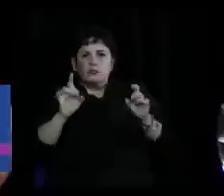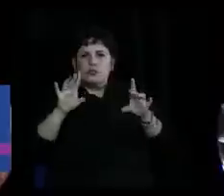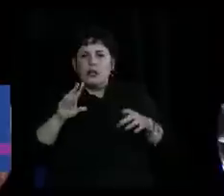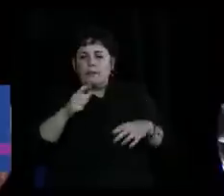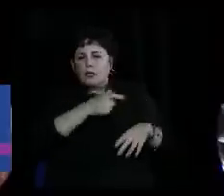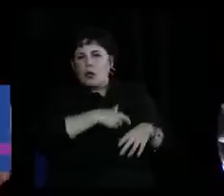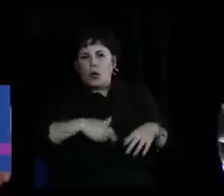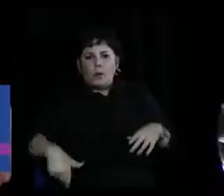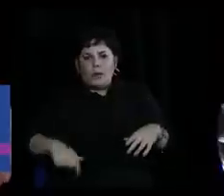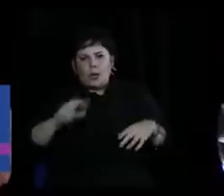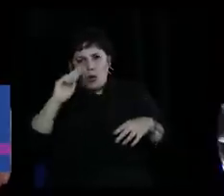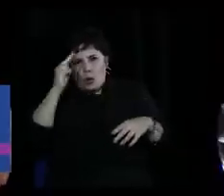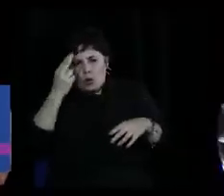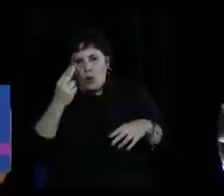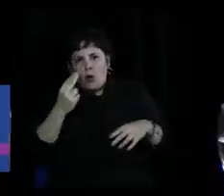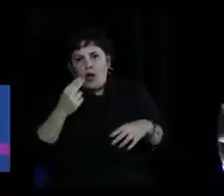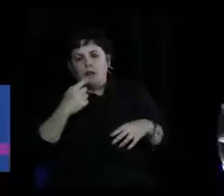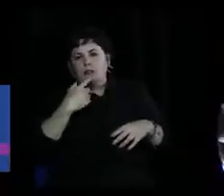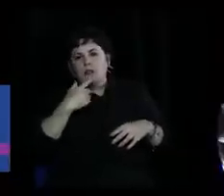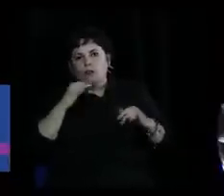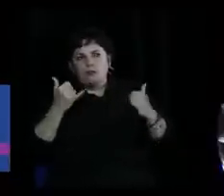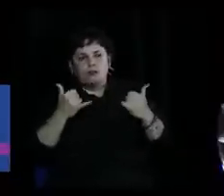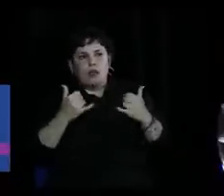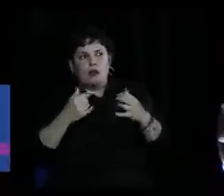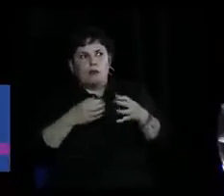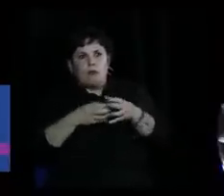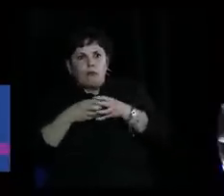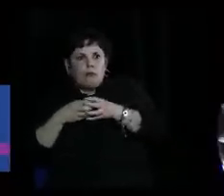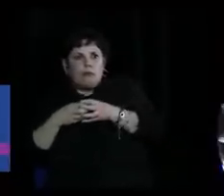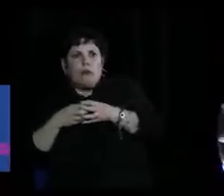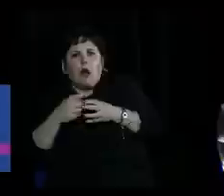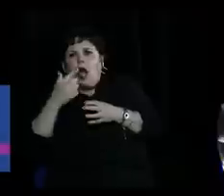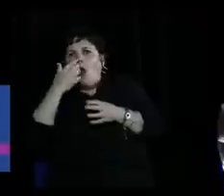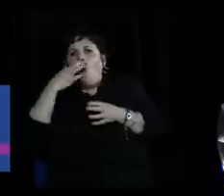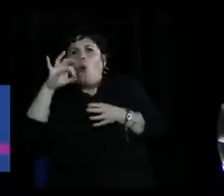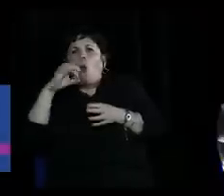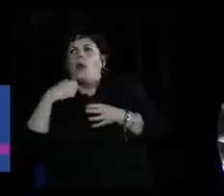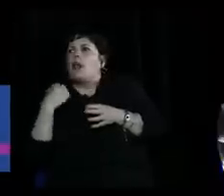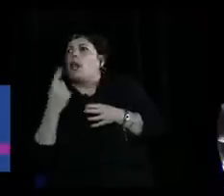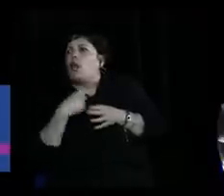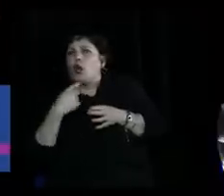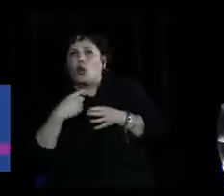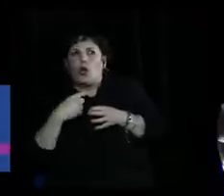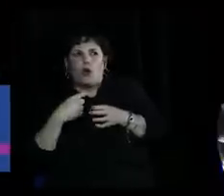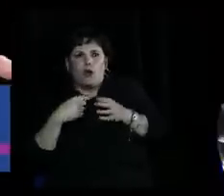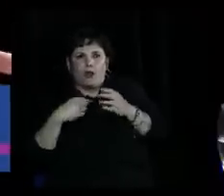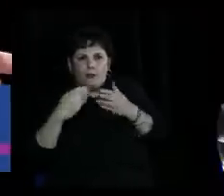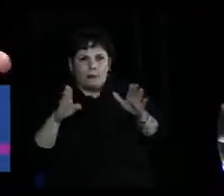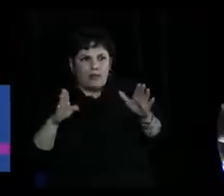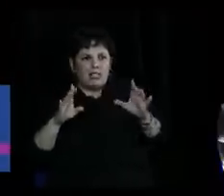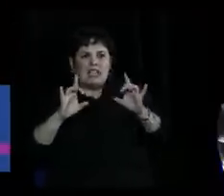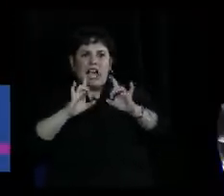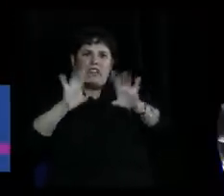uruguayo que se aísla del mundo y se crea una excepcionalidad y entra en la vorágine esa de la